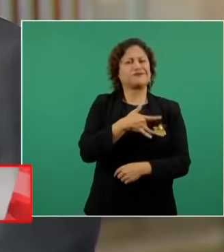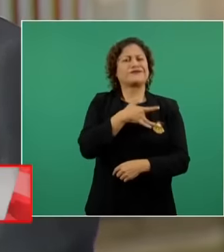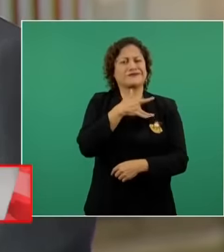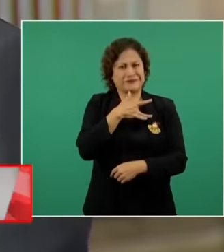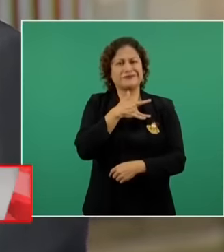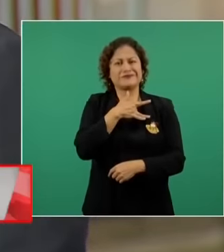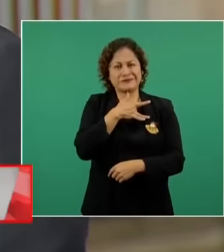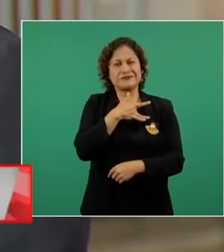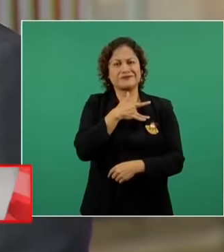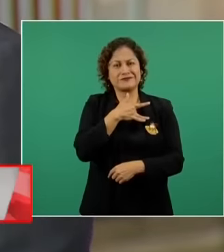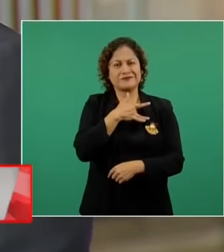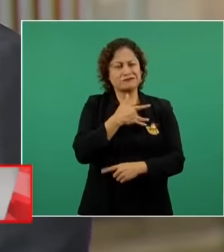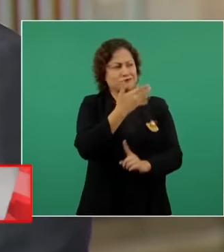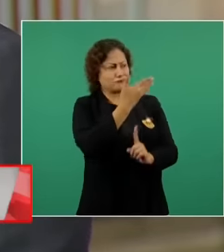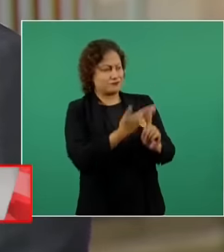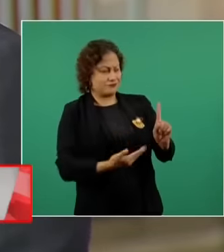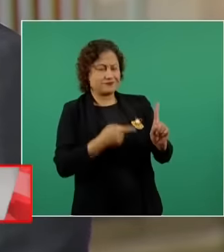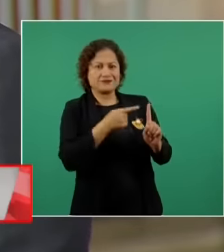de este héroe